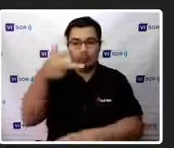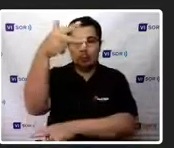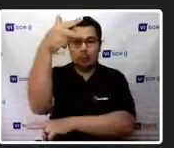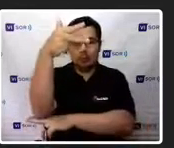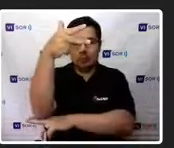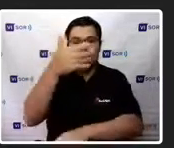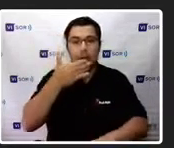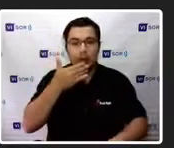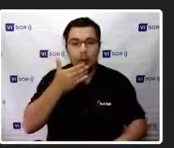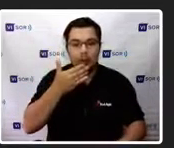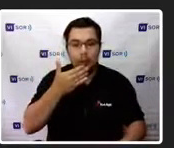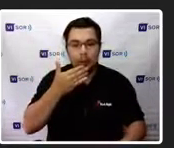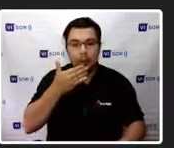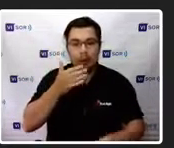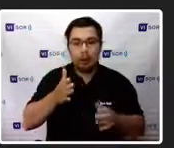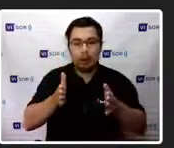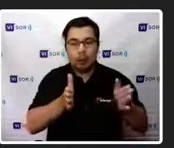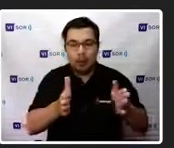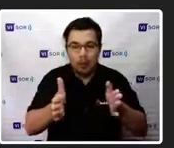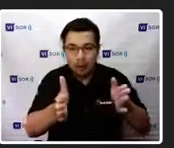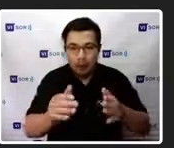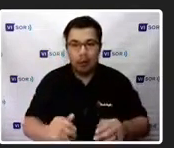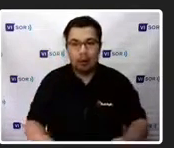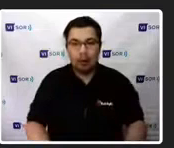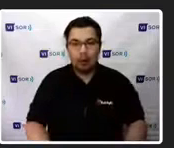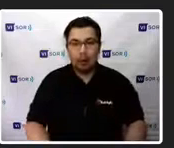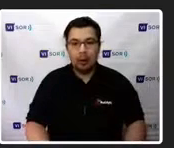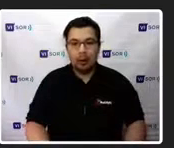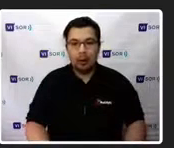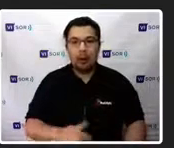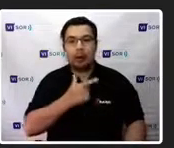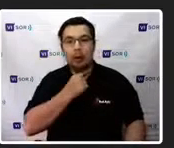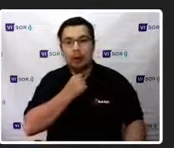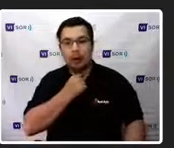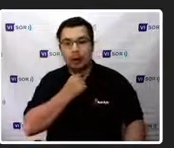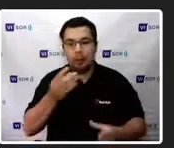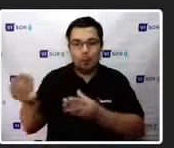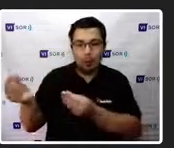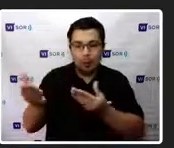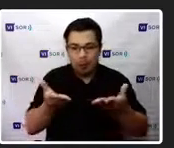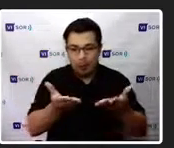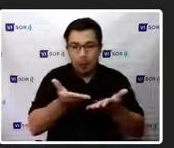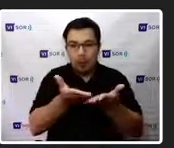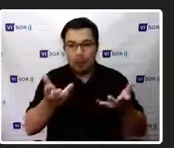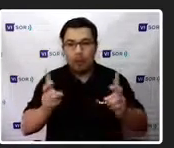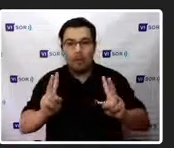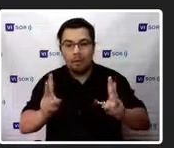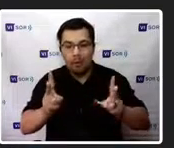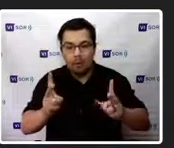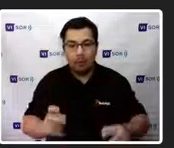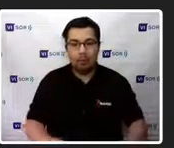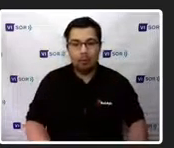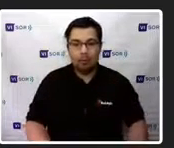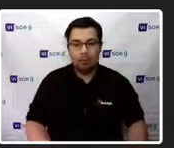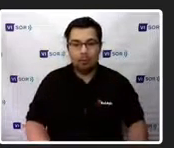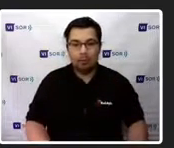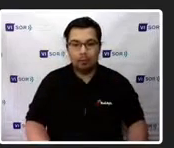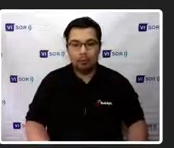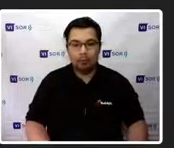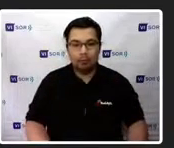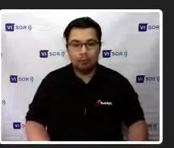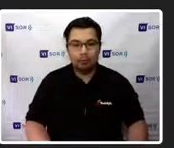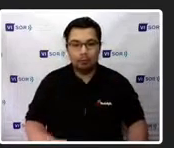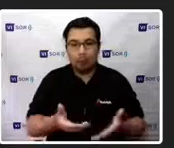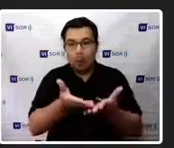que se forman con nosotros, en las cuales nosotros los queremos invitar a vivir y pasarlo realmente muy bien, siendo parte de una de las industrias